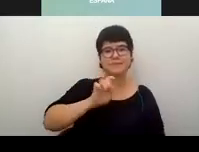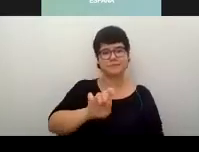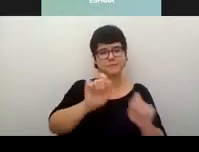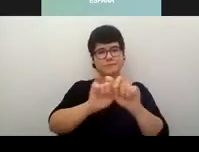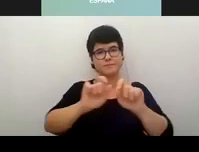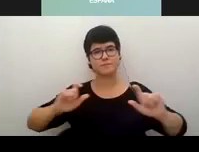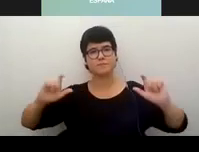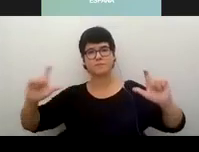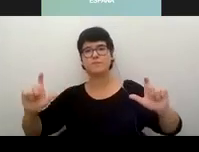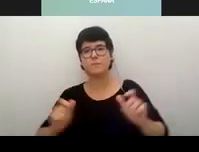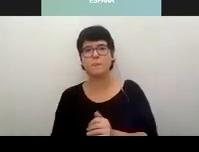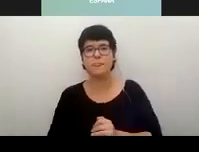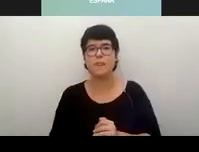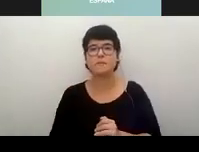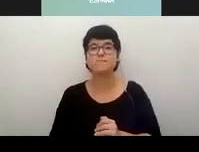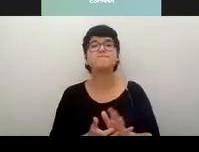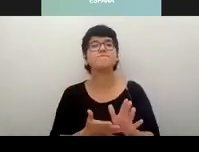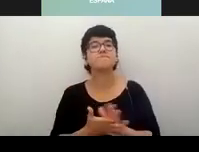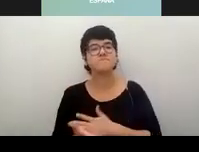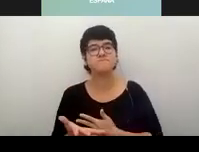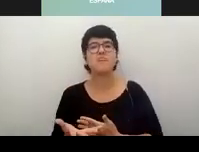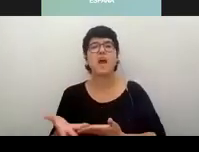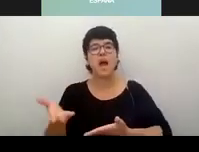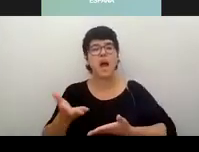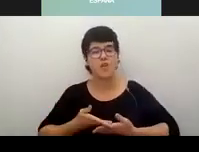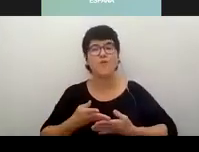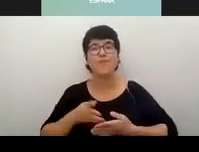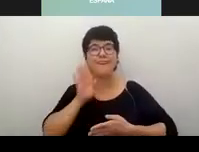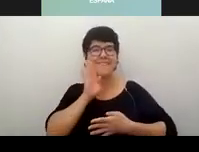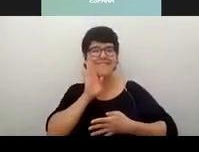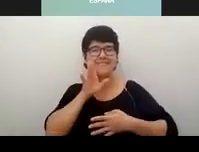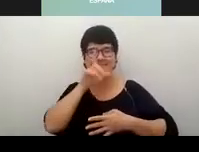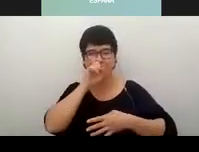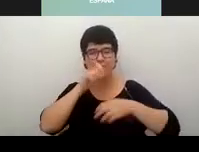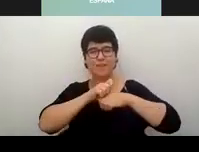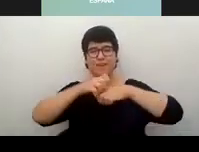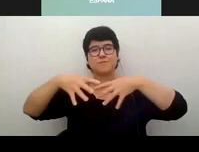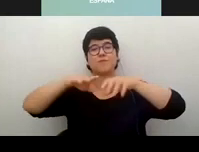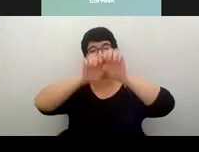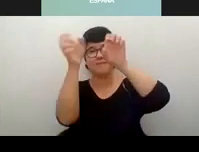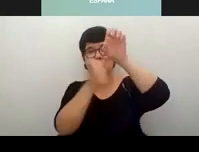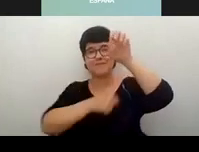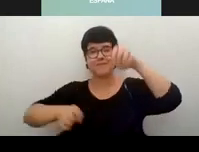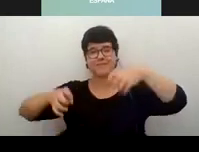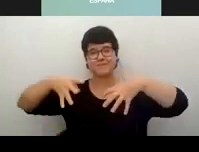ayuda en algunos de los subtipos, corrige la hiperpermeabilidad intestinal que comentábamos antes, que se hace a partir de los ácidos grasos de cadena corta, y